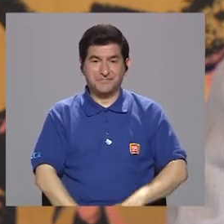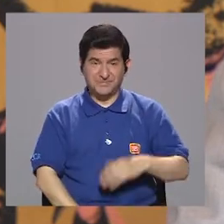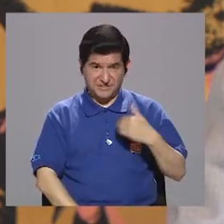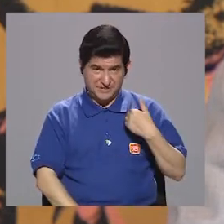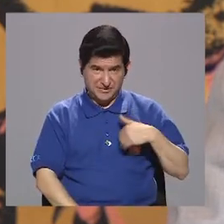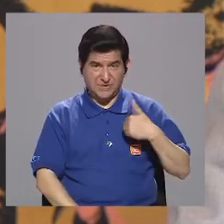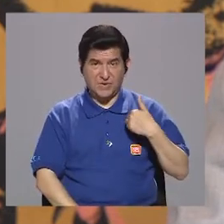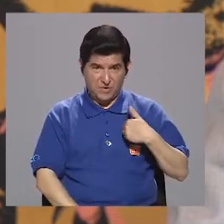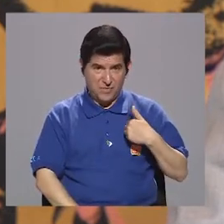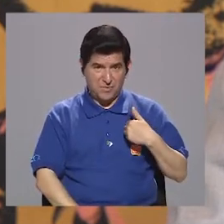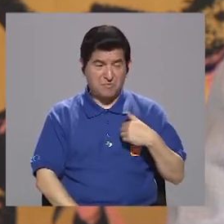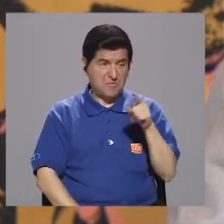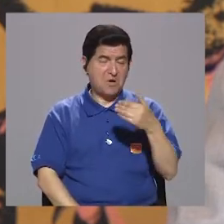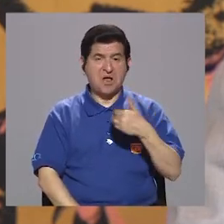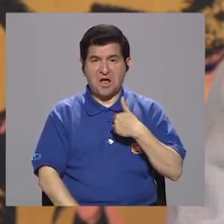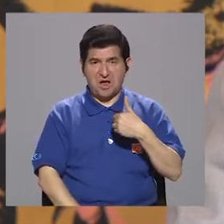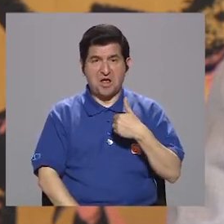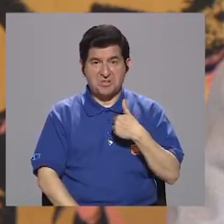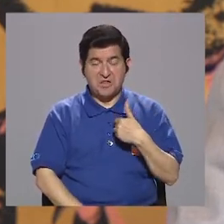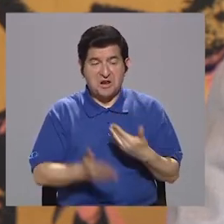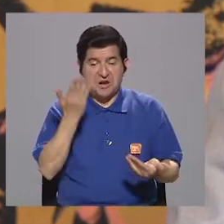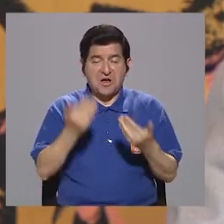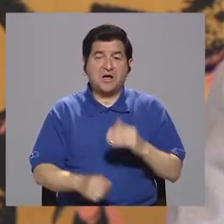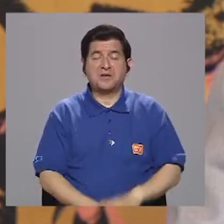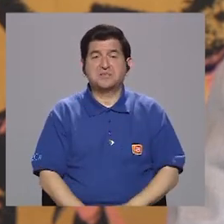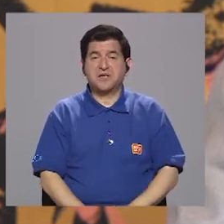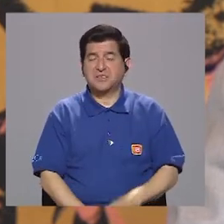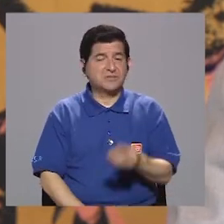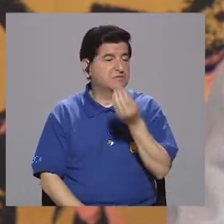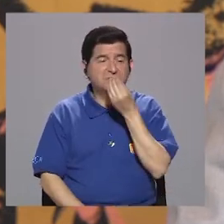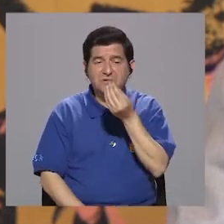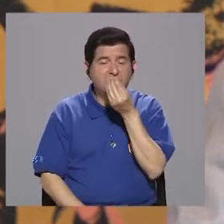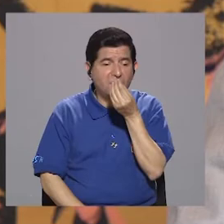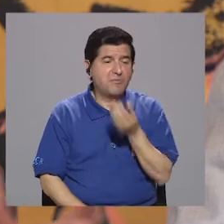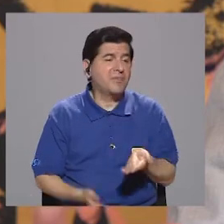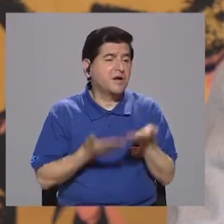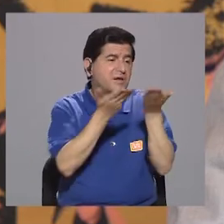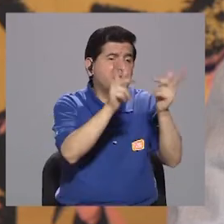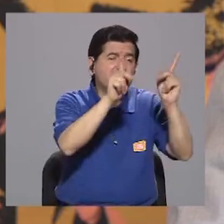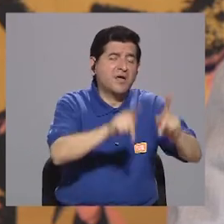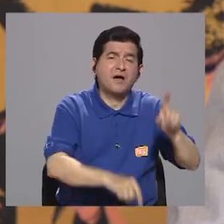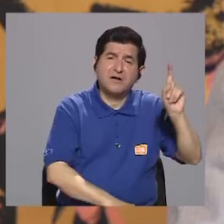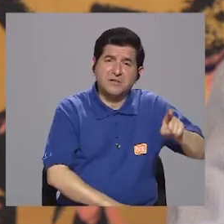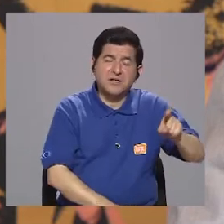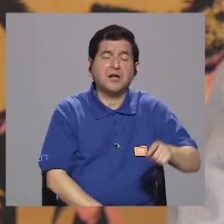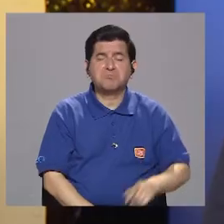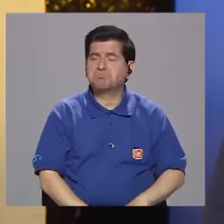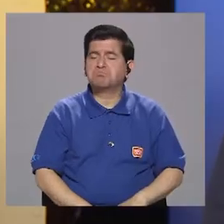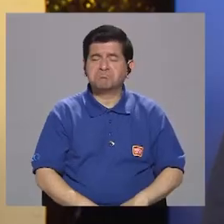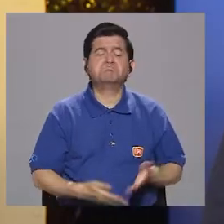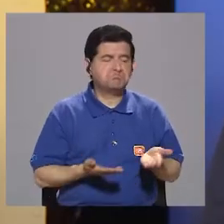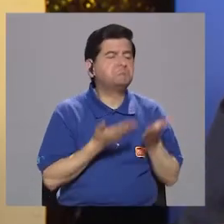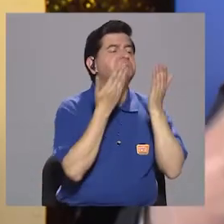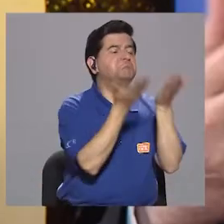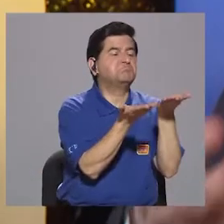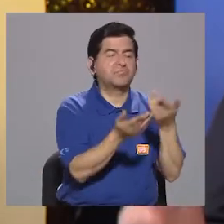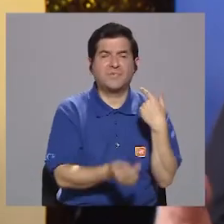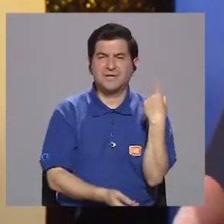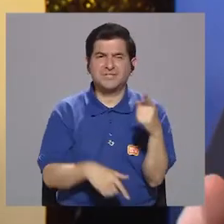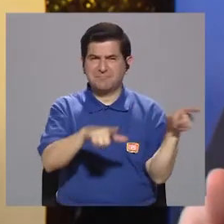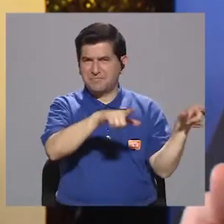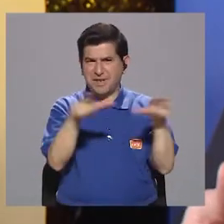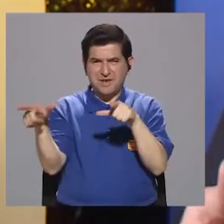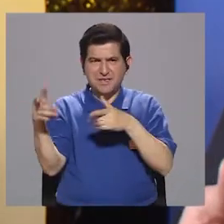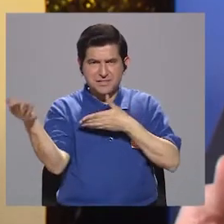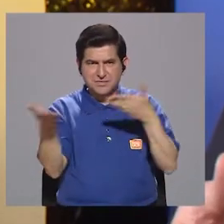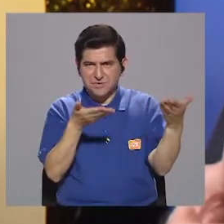hombre que si tenía que quitarse el pan de la boca para dárselo al quien lo necesitaba, lo hacía, siempre dispuesto a